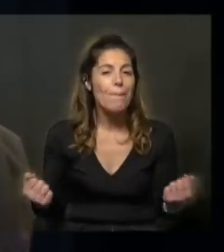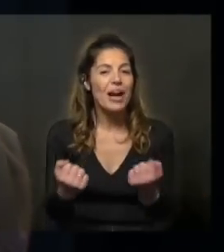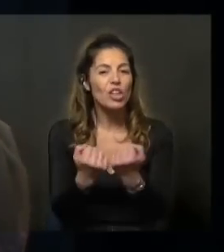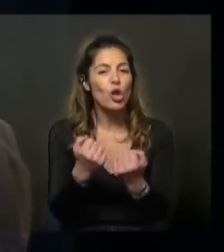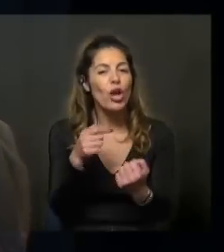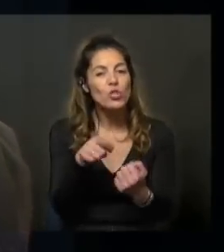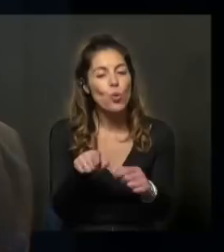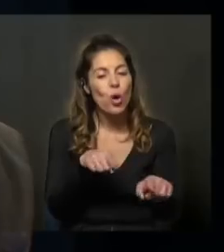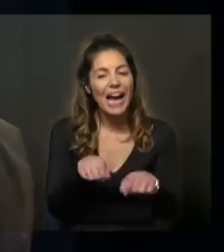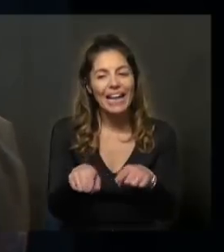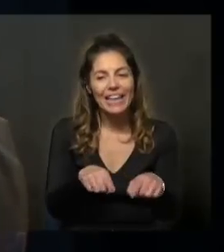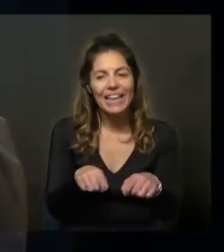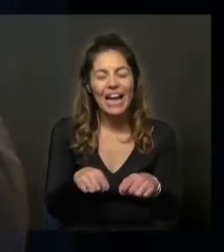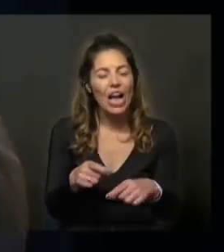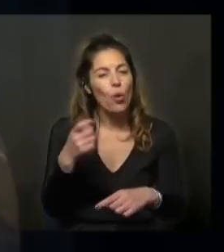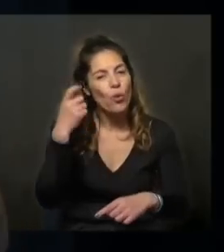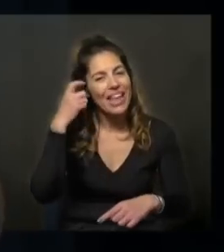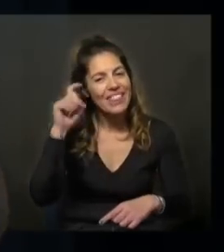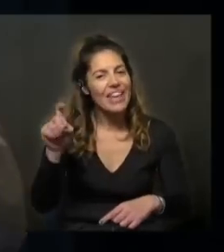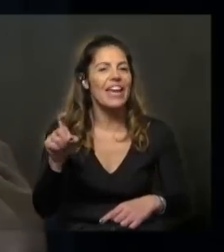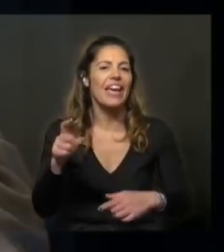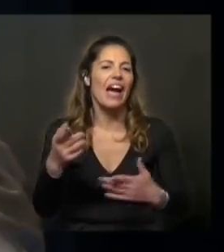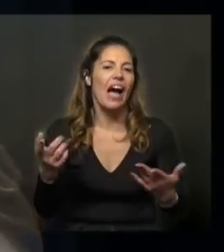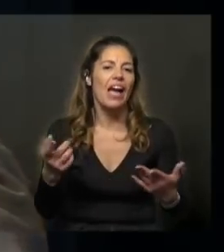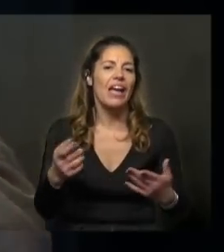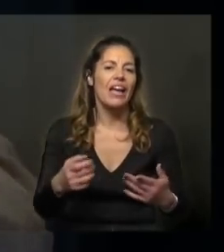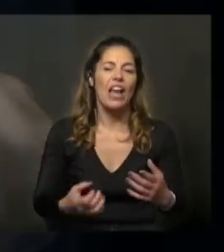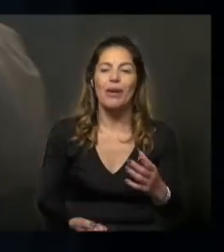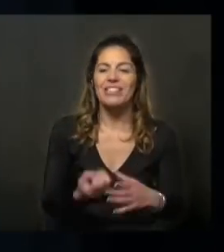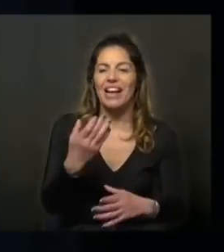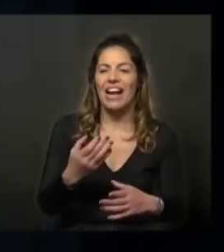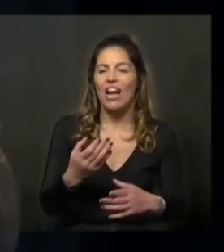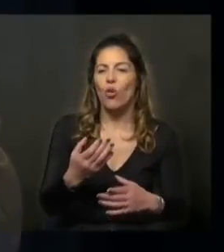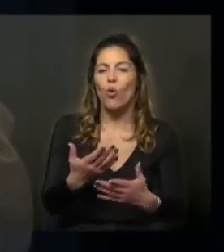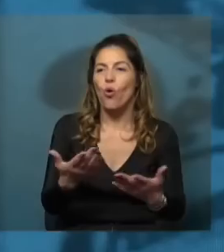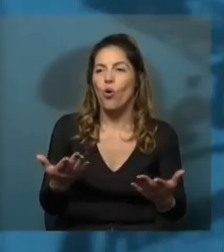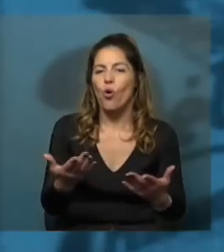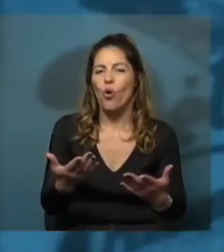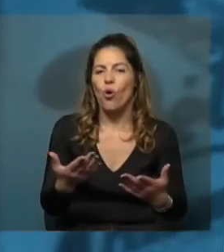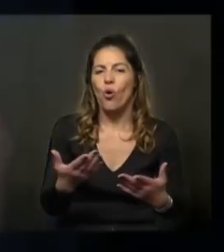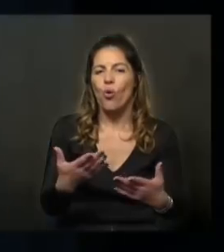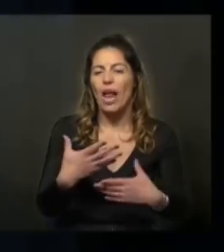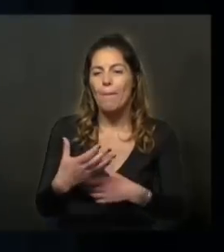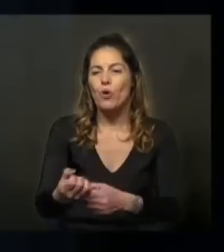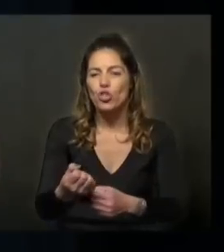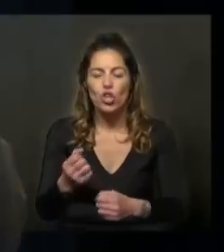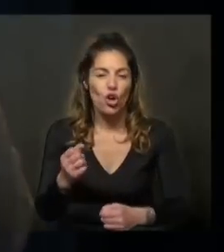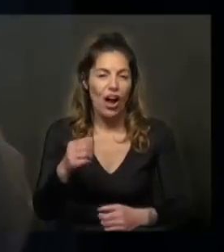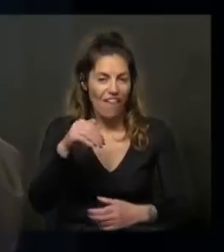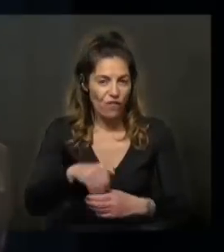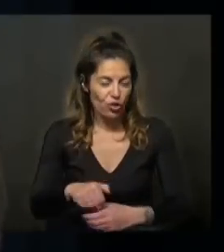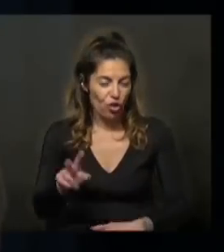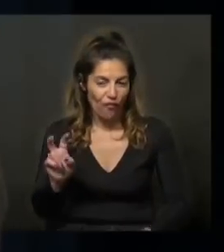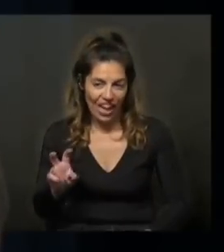carrera de repente alguna postura por ejemplo el haber sacado una una adhesión por el voto verde en su momento en un